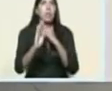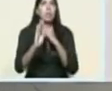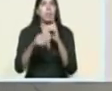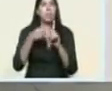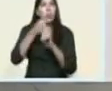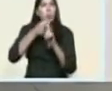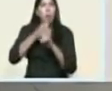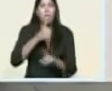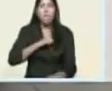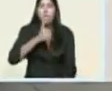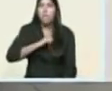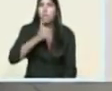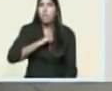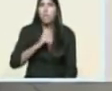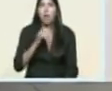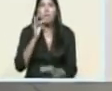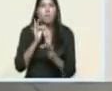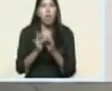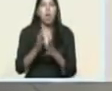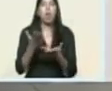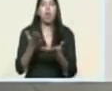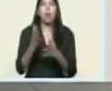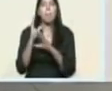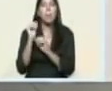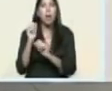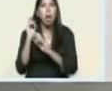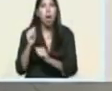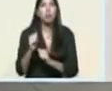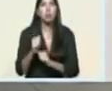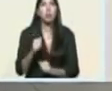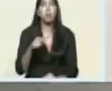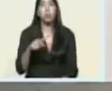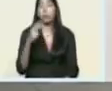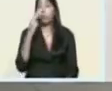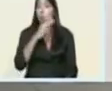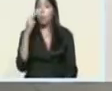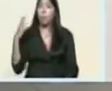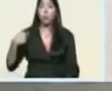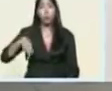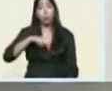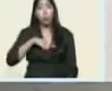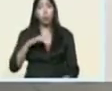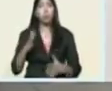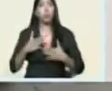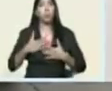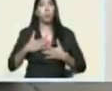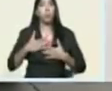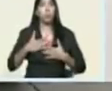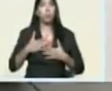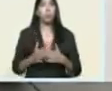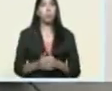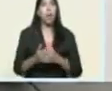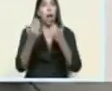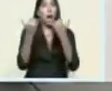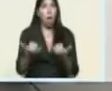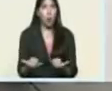su resistencia, con su fe, con su esperanza? Ese es nuestro compromiso. Y ahora,